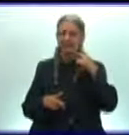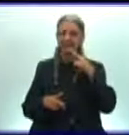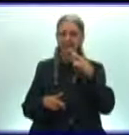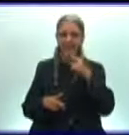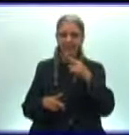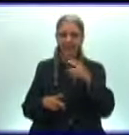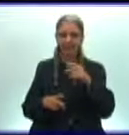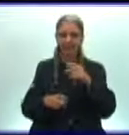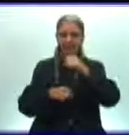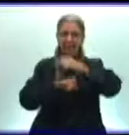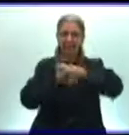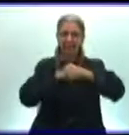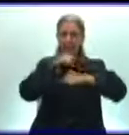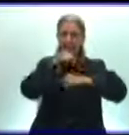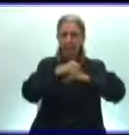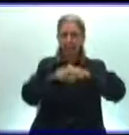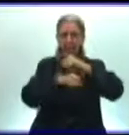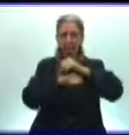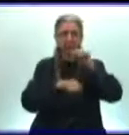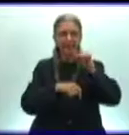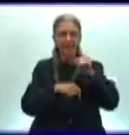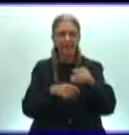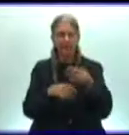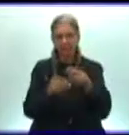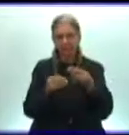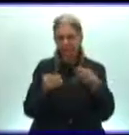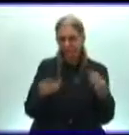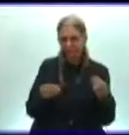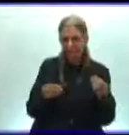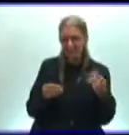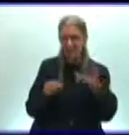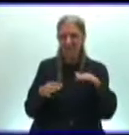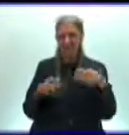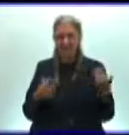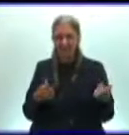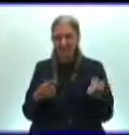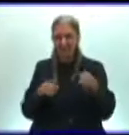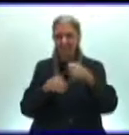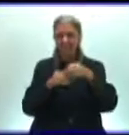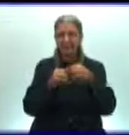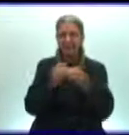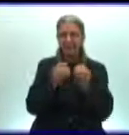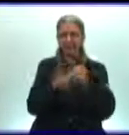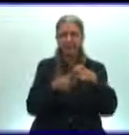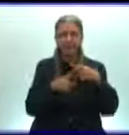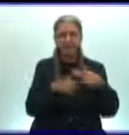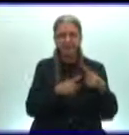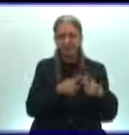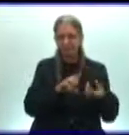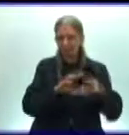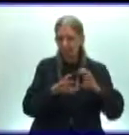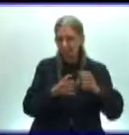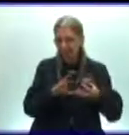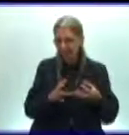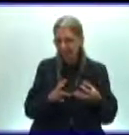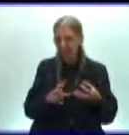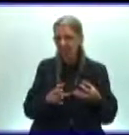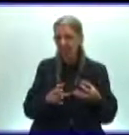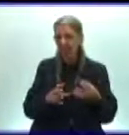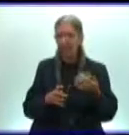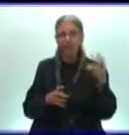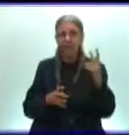la estructura que presenta esta sustancia, es decir, qué tipo de partículas la forman. Recuerden que el dioxígeno es